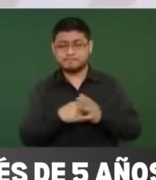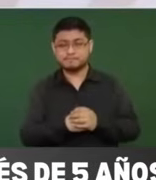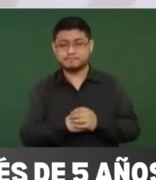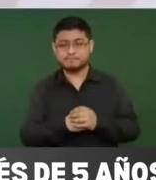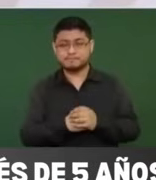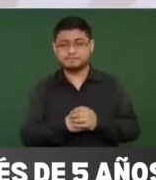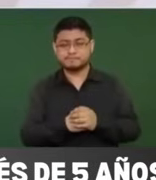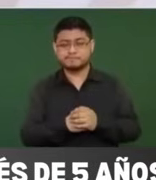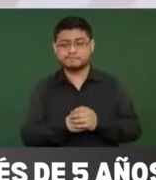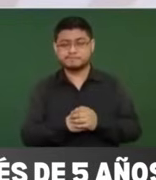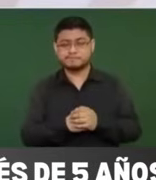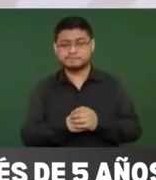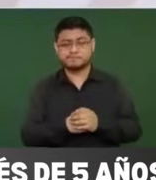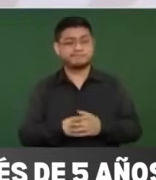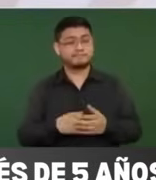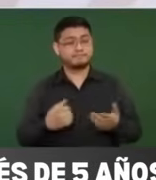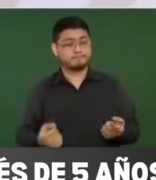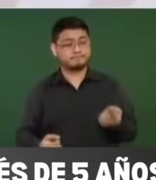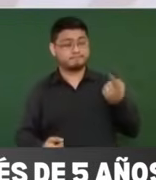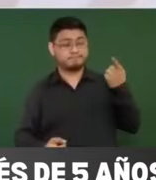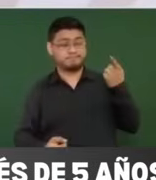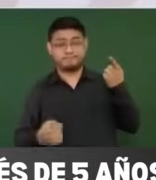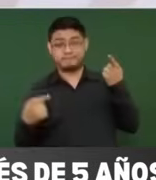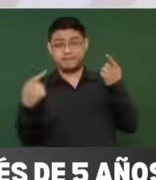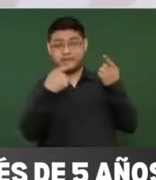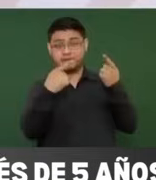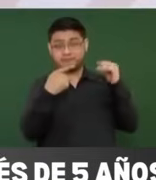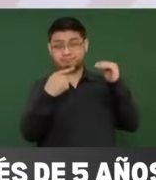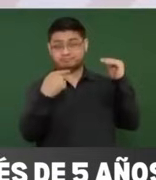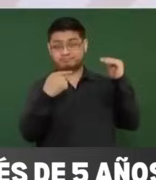arriba los de abajo,